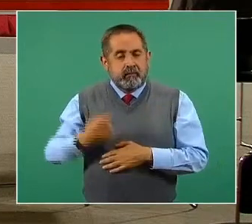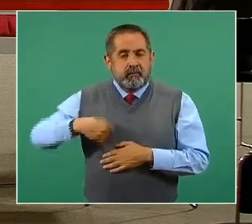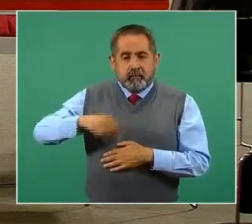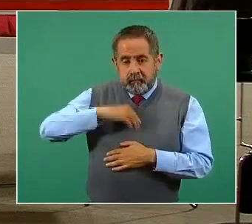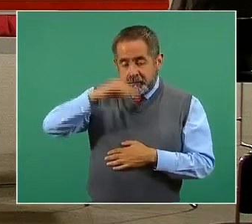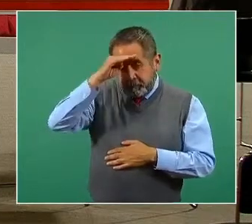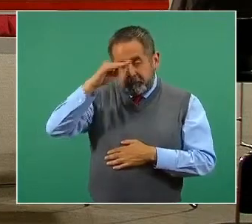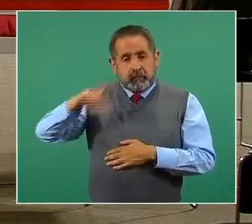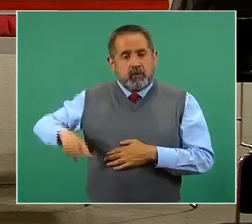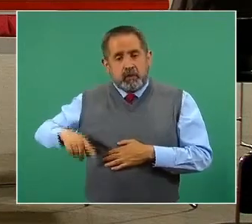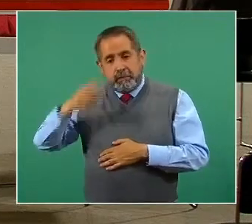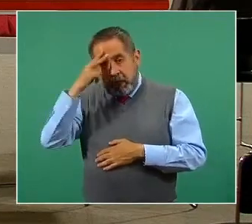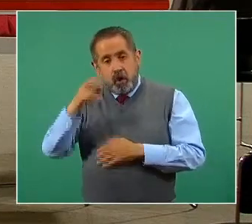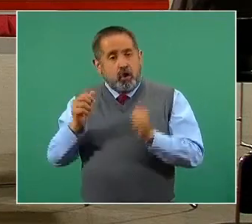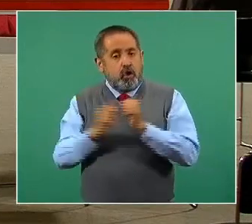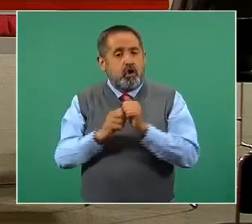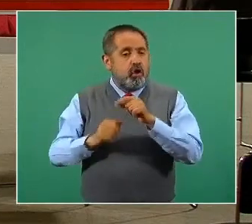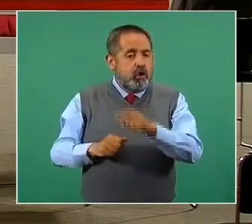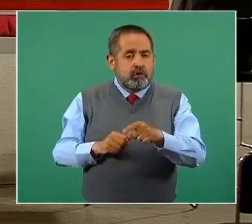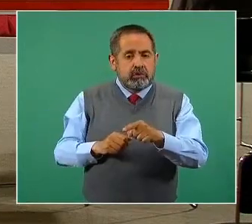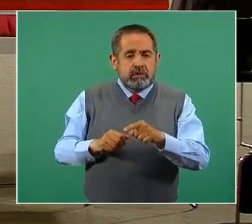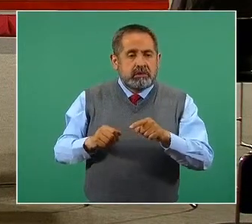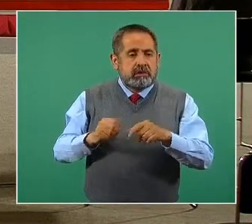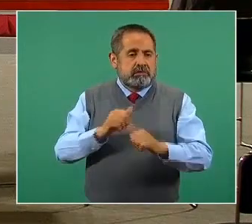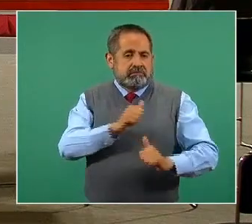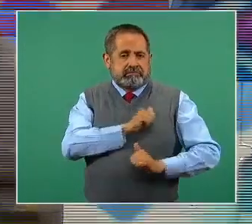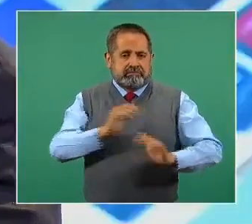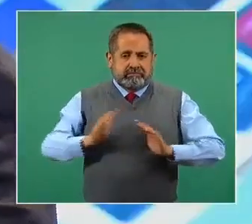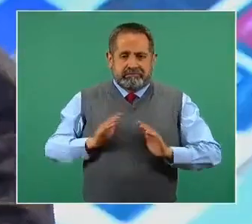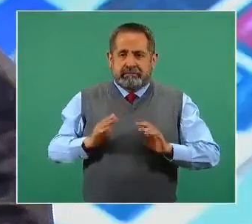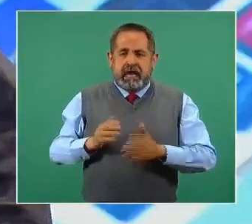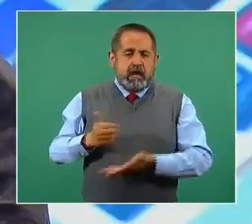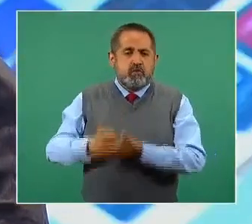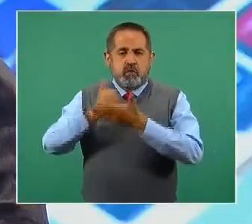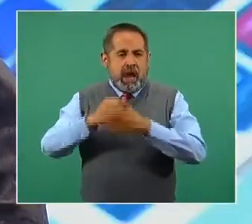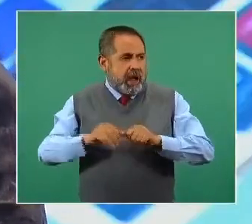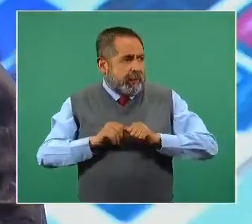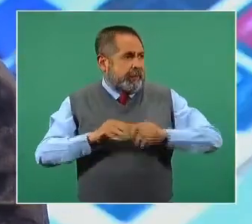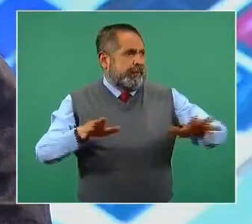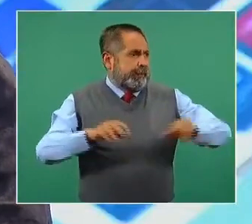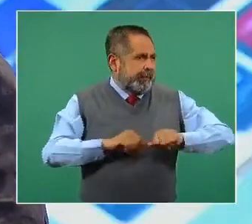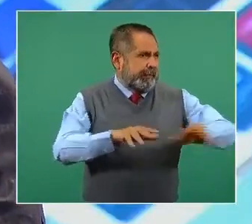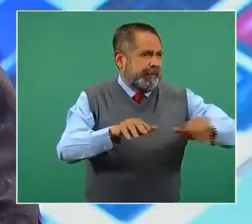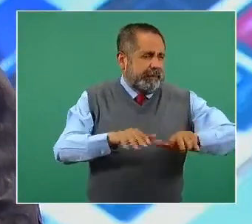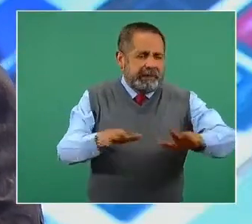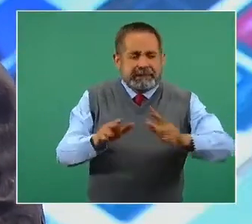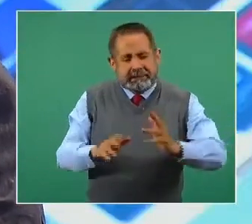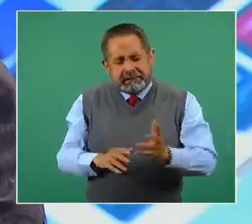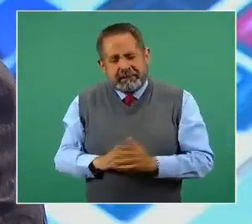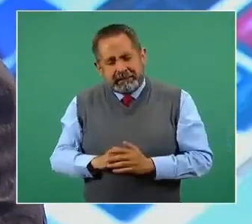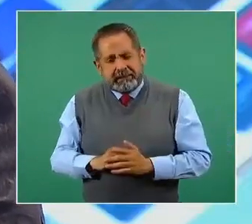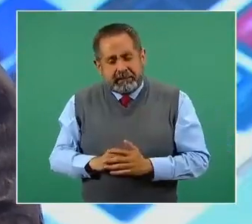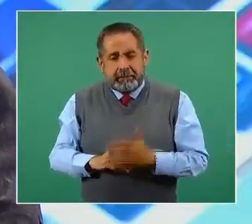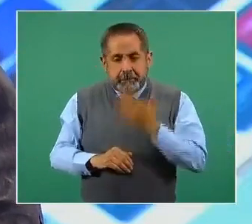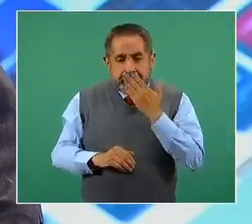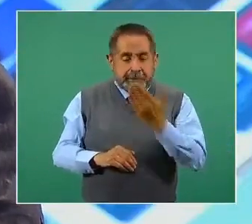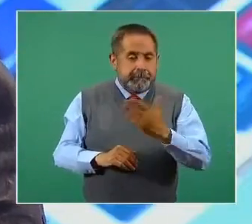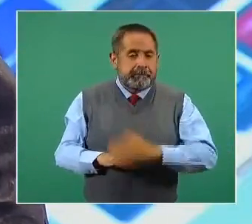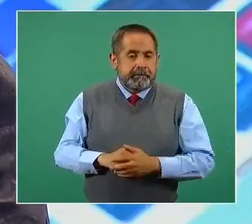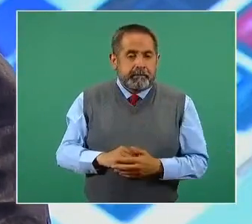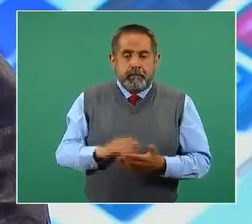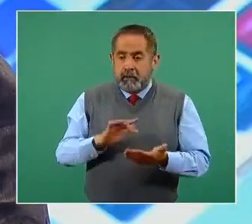mismos, el Gobierno de México, a través de las Fuerzas Armadas, la distribuye al país. Entonces agradecemos que ahora,